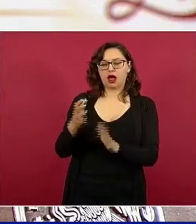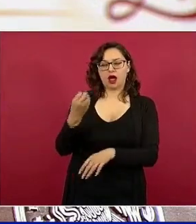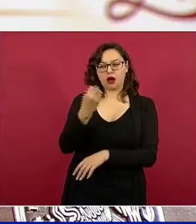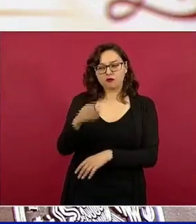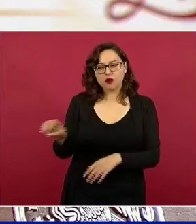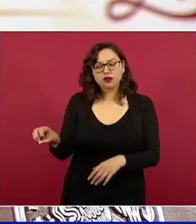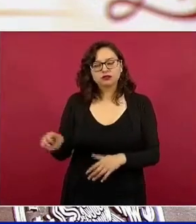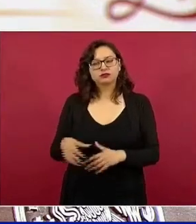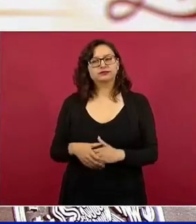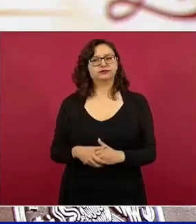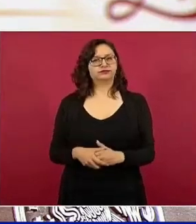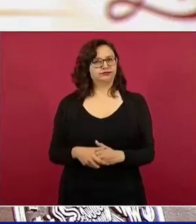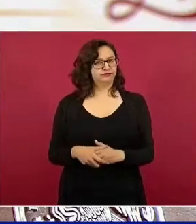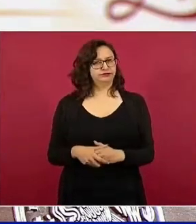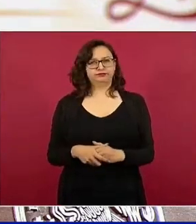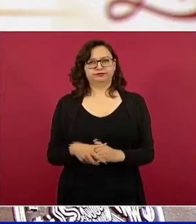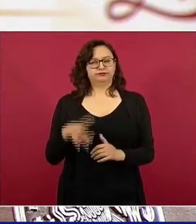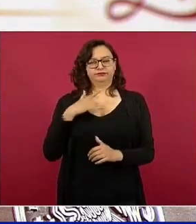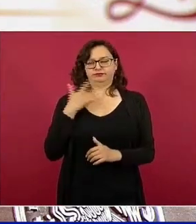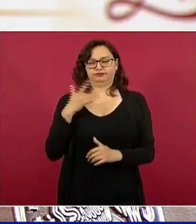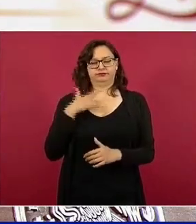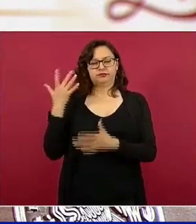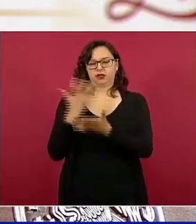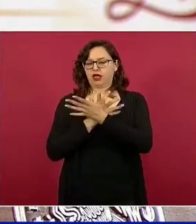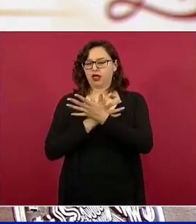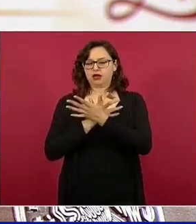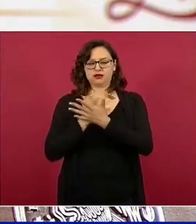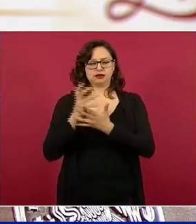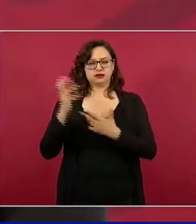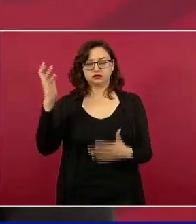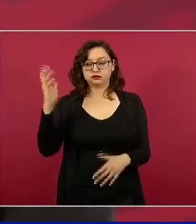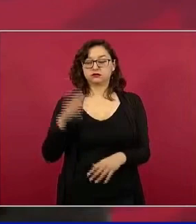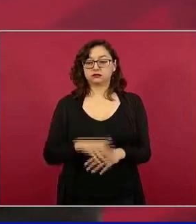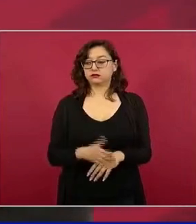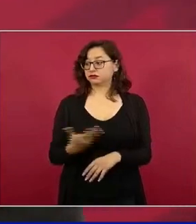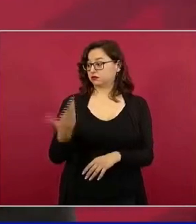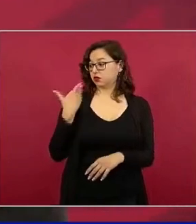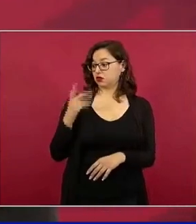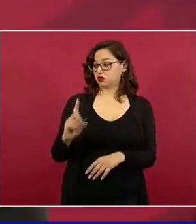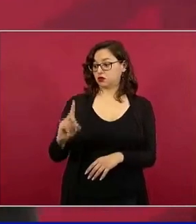Ahora participó mucha gente, pero